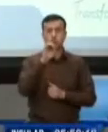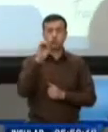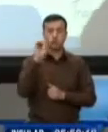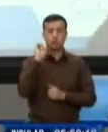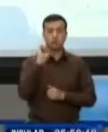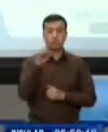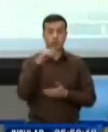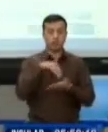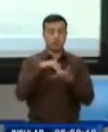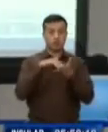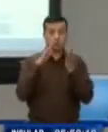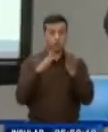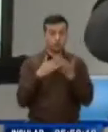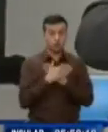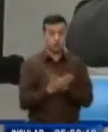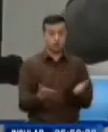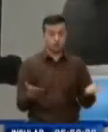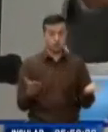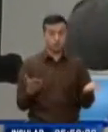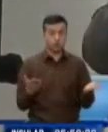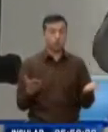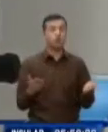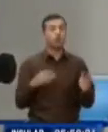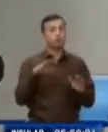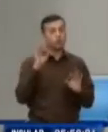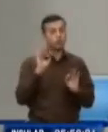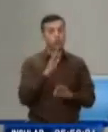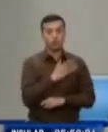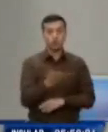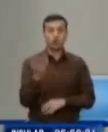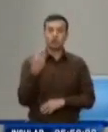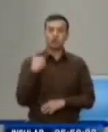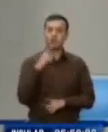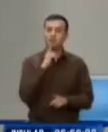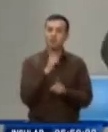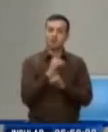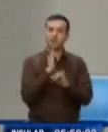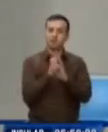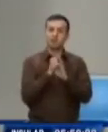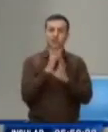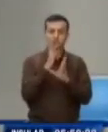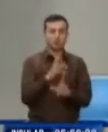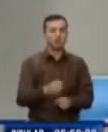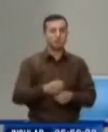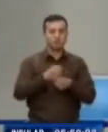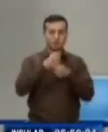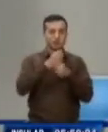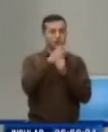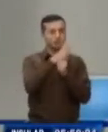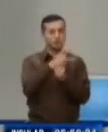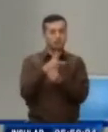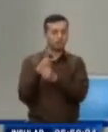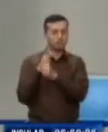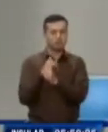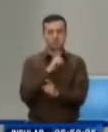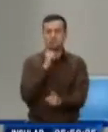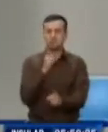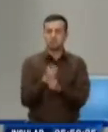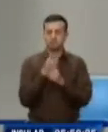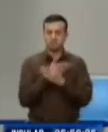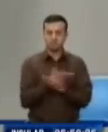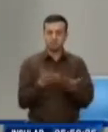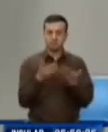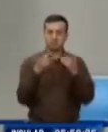800.000 estudiantes los que estarían en instituciones ya con cámaras de seguridad